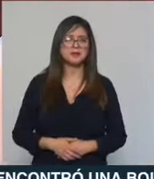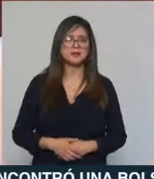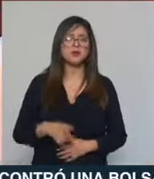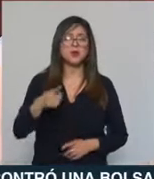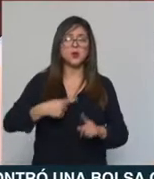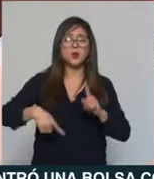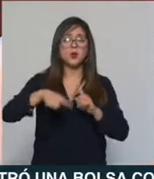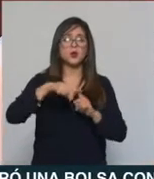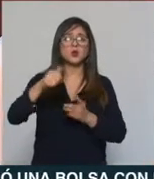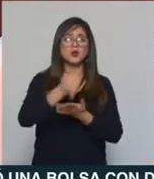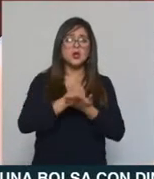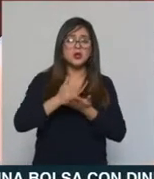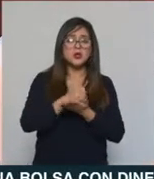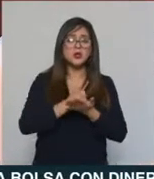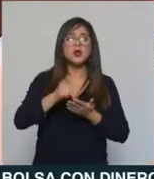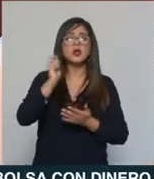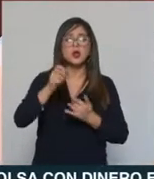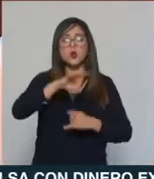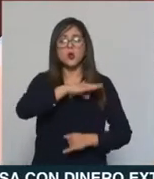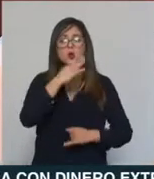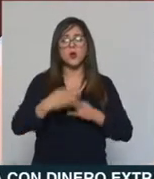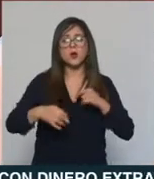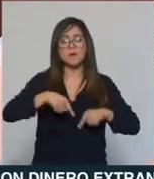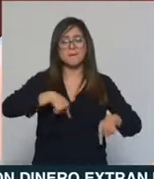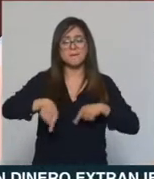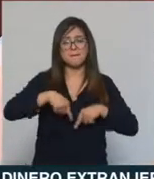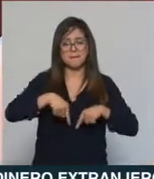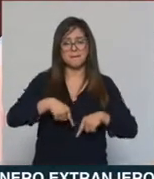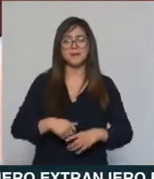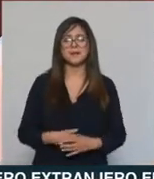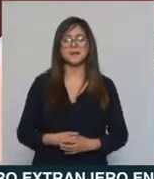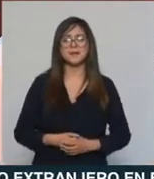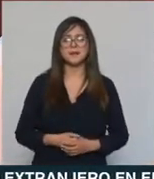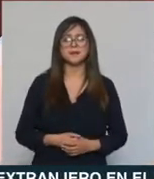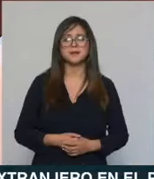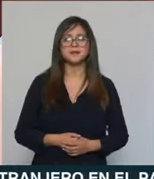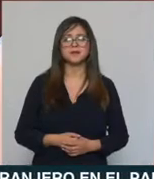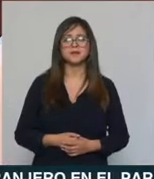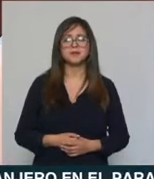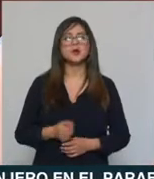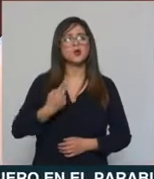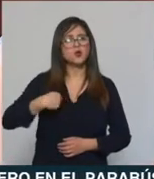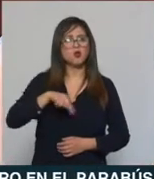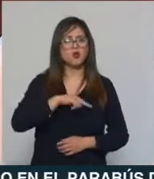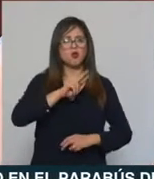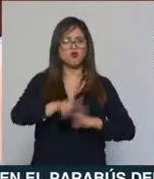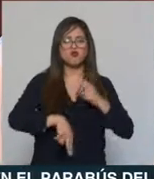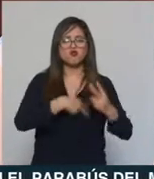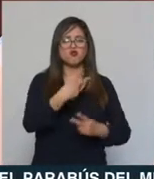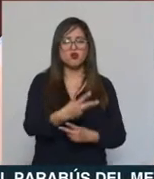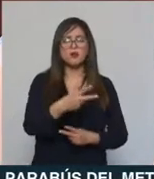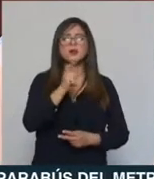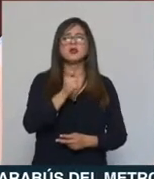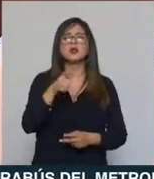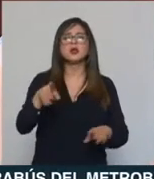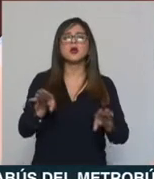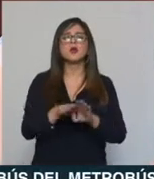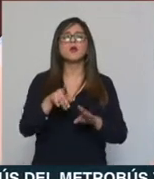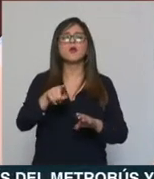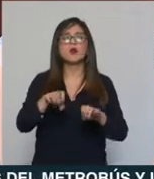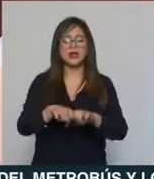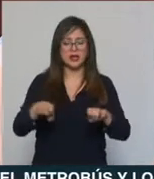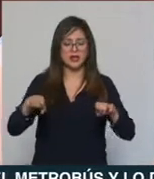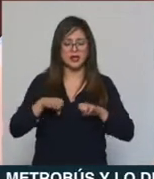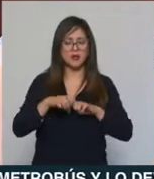Te cuento que ya se prepara para el último partido regular de la temporada. Ahí estuvimos presentes y vamos a ver cómo viene el Cruz Azul